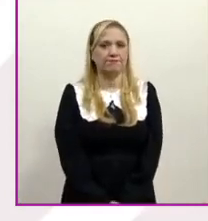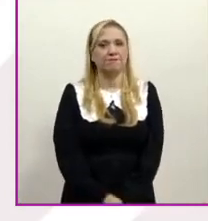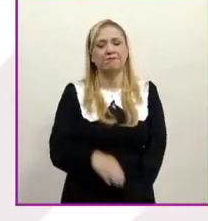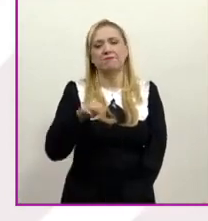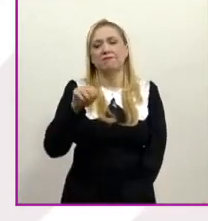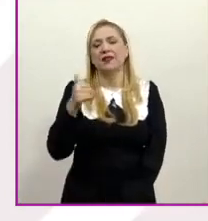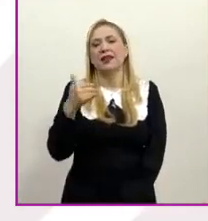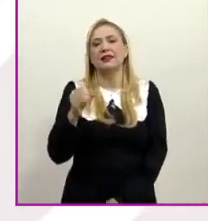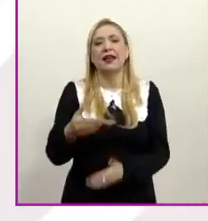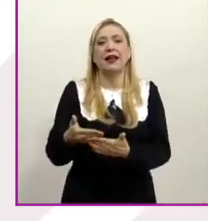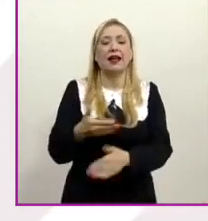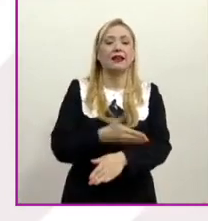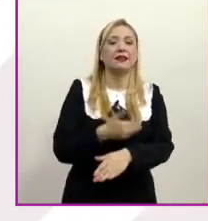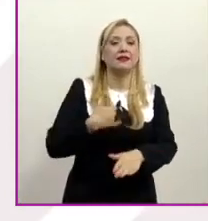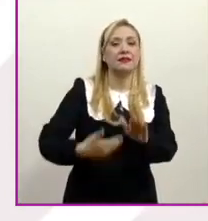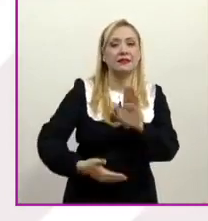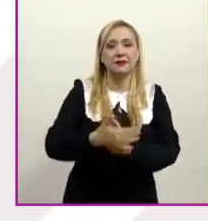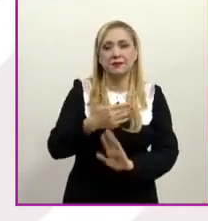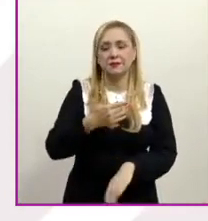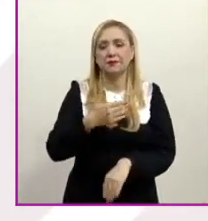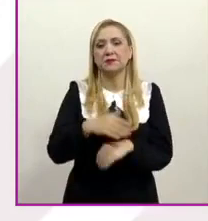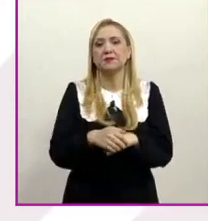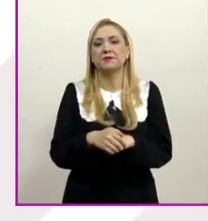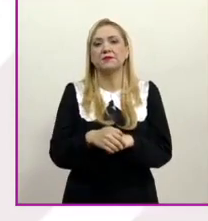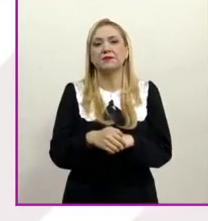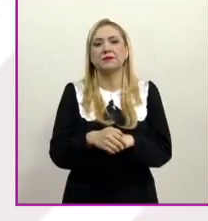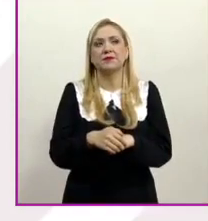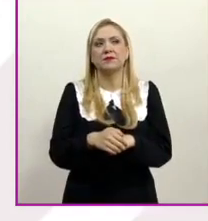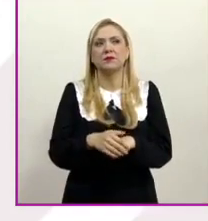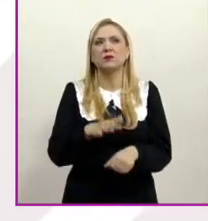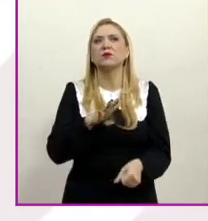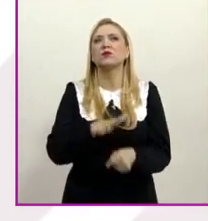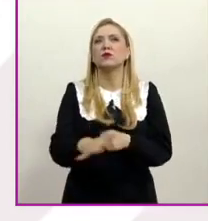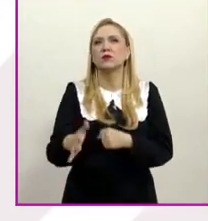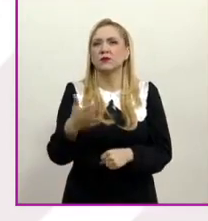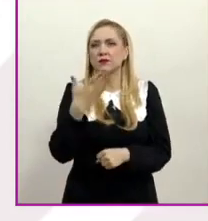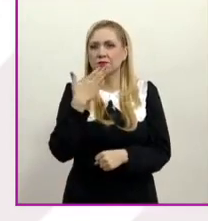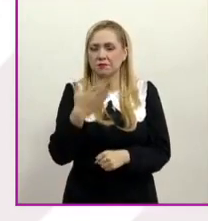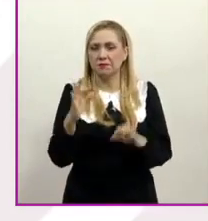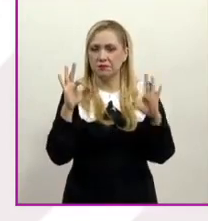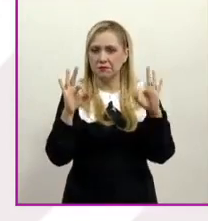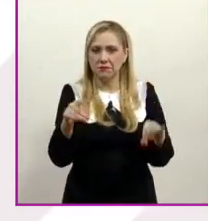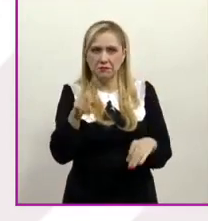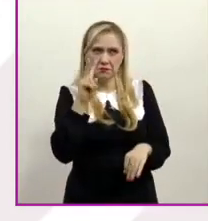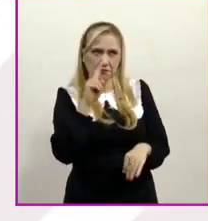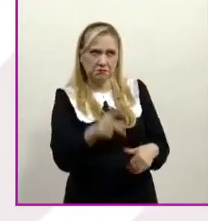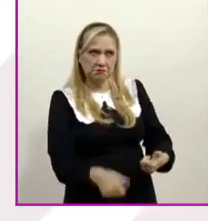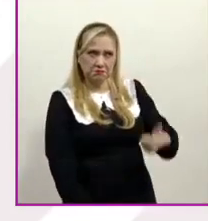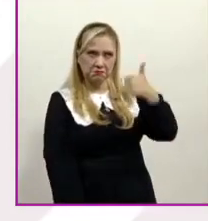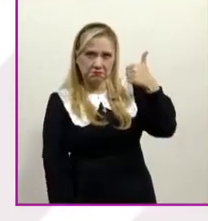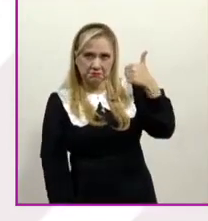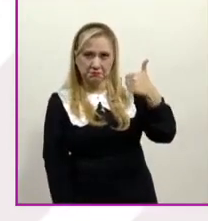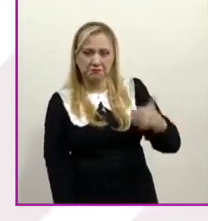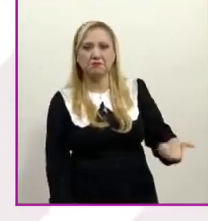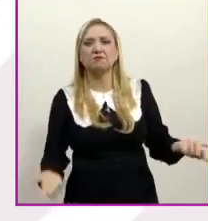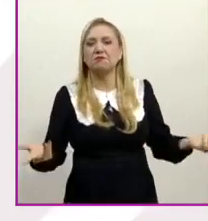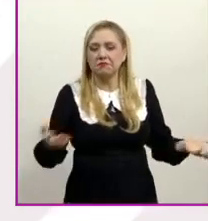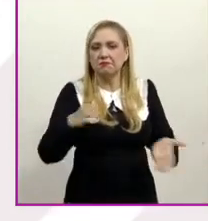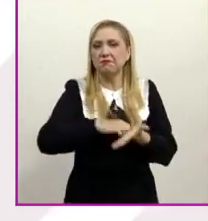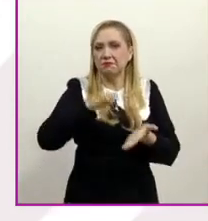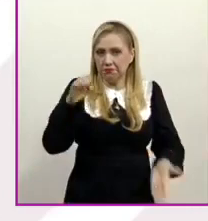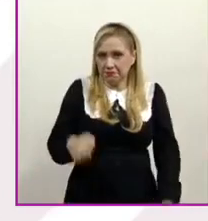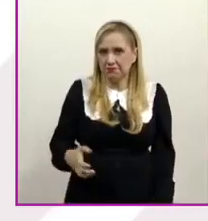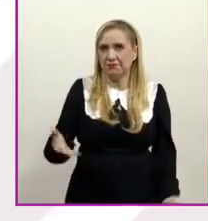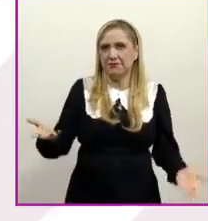Maya, antes de irnos, buenas prácticas, ¿tienes algún ejemplo de algo